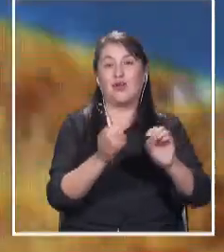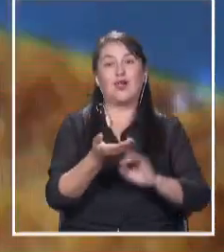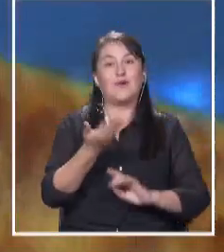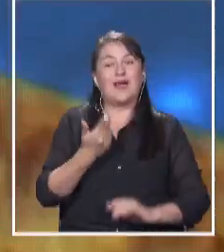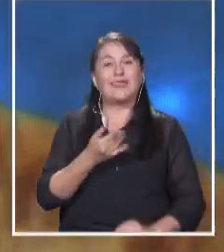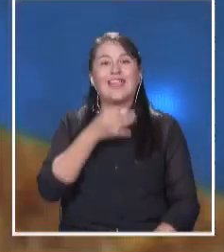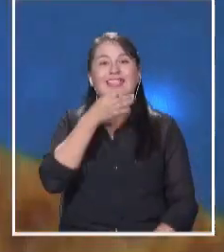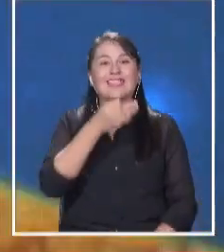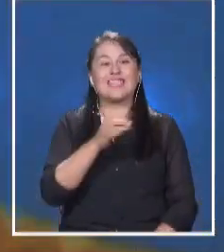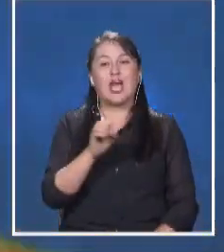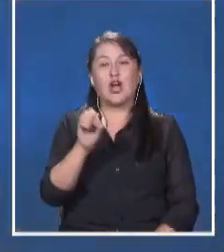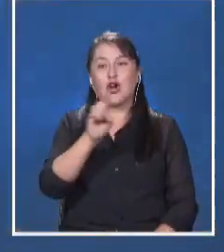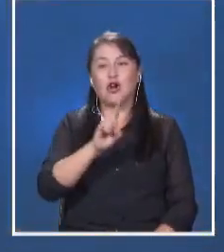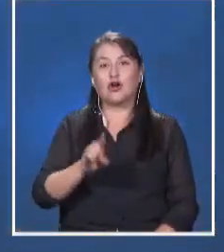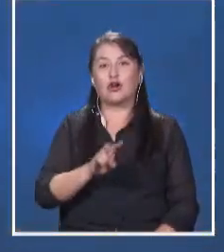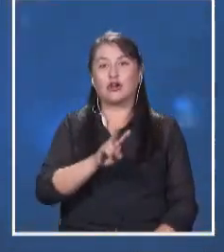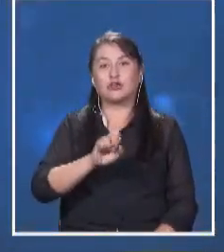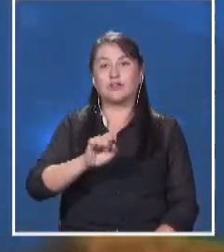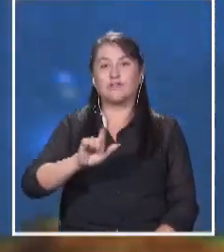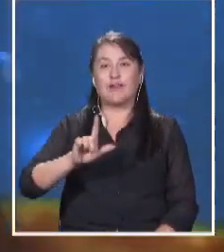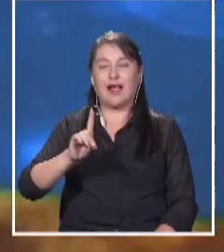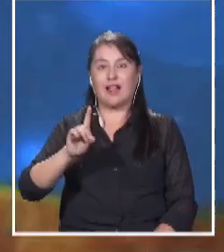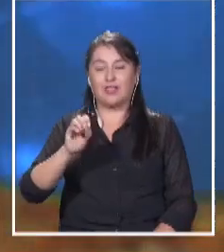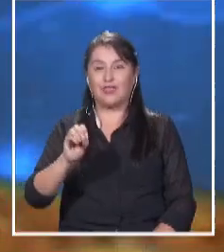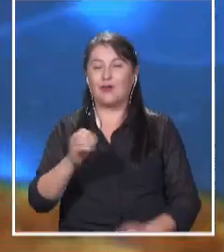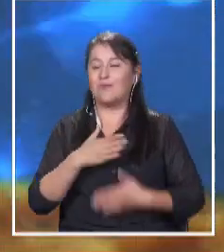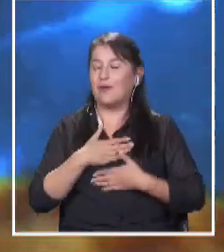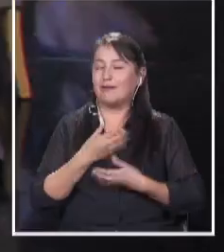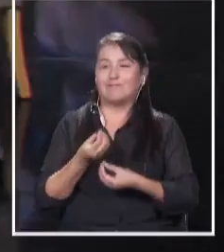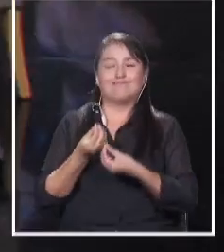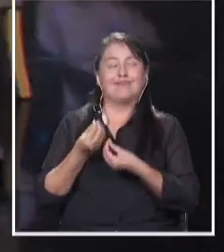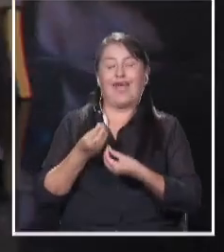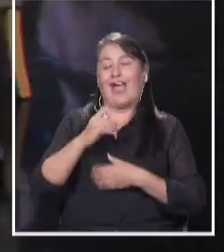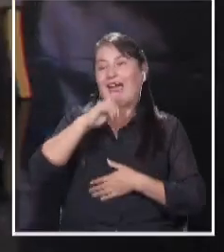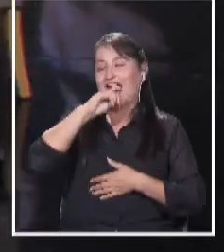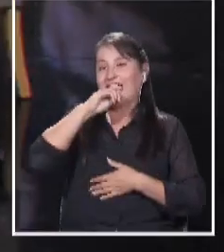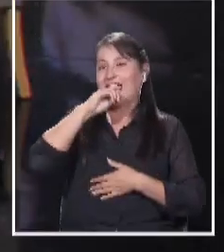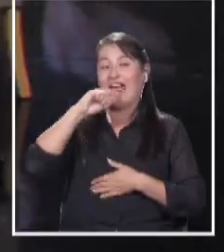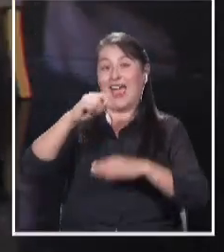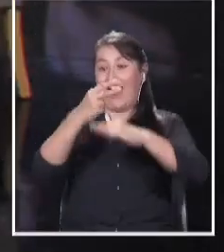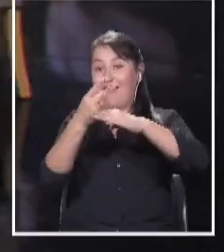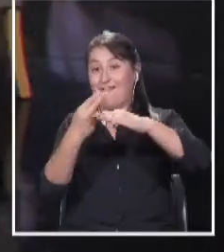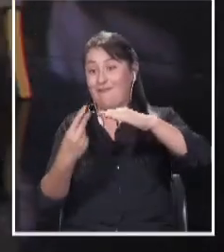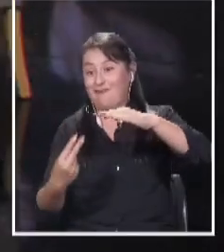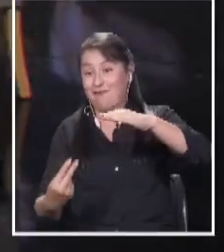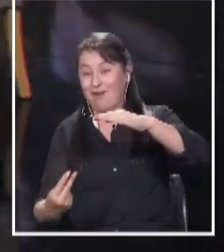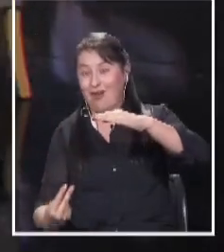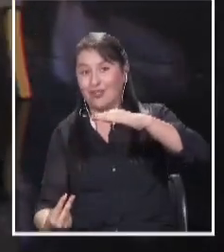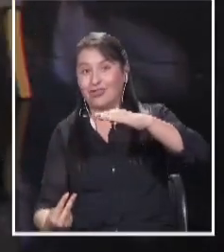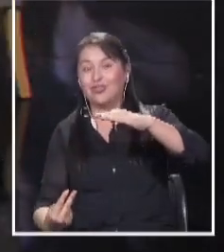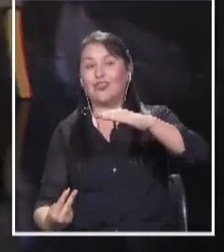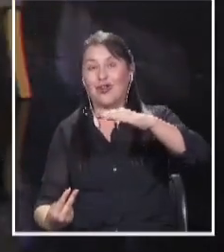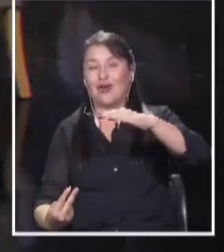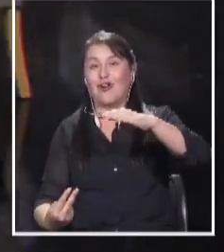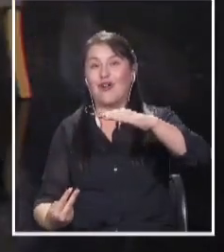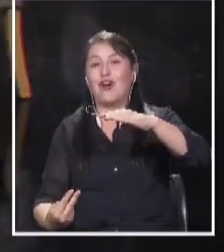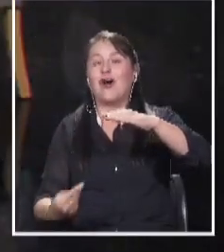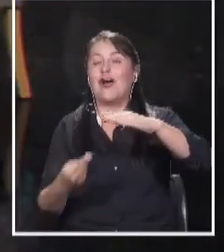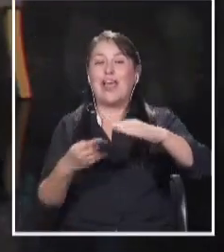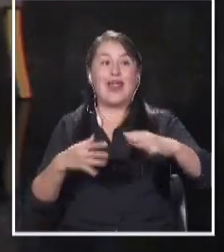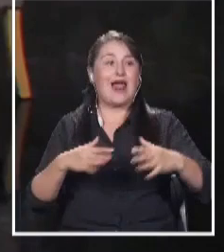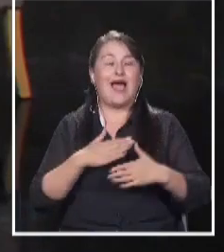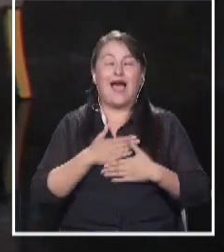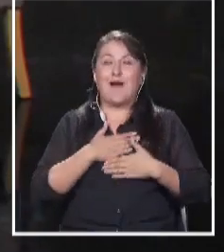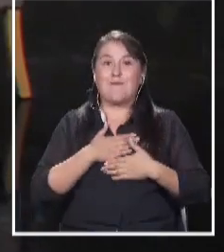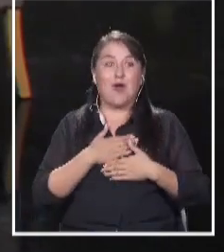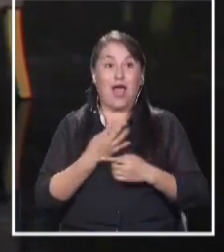sobre su aventura tan envidiable, al fondo, pensaba en la pasión que nos mueve a los 4 que estamos aquí y que aunque